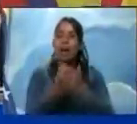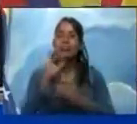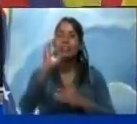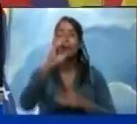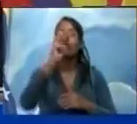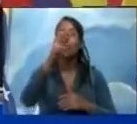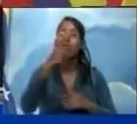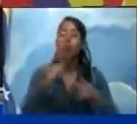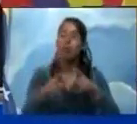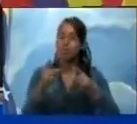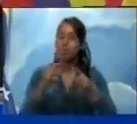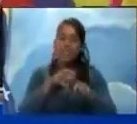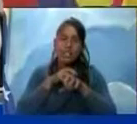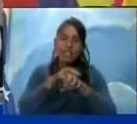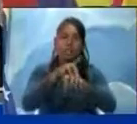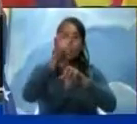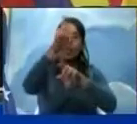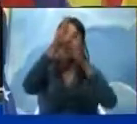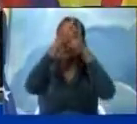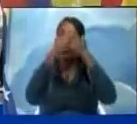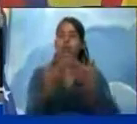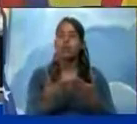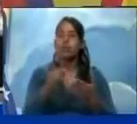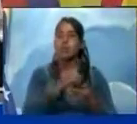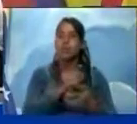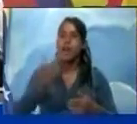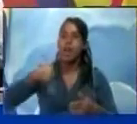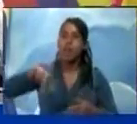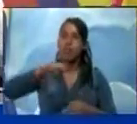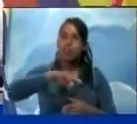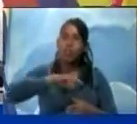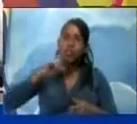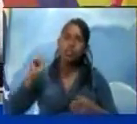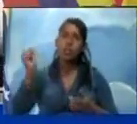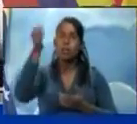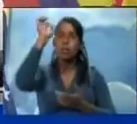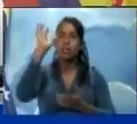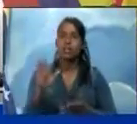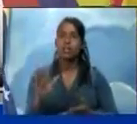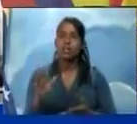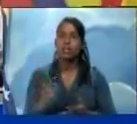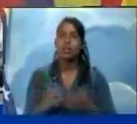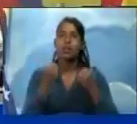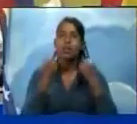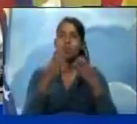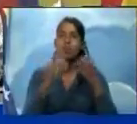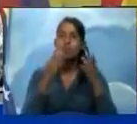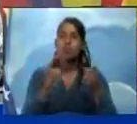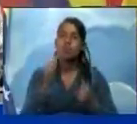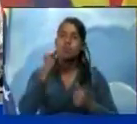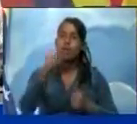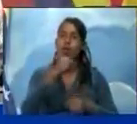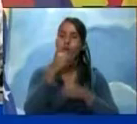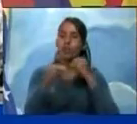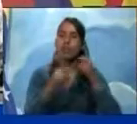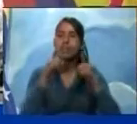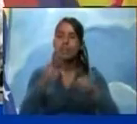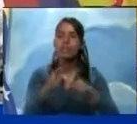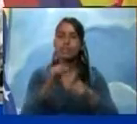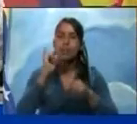Cuba a llevarle una Biblia a nuestro presidente. Muy bien lo hizo